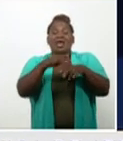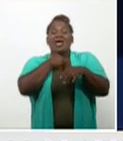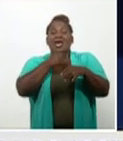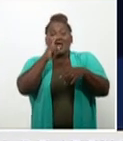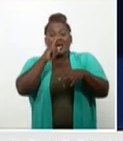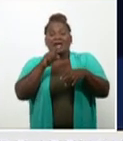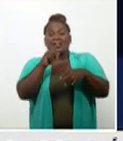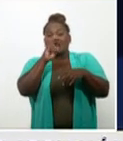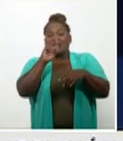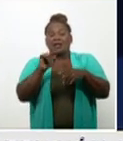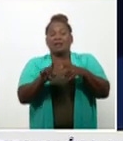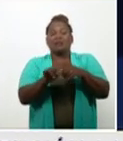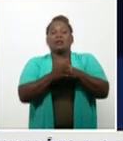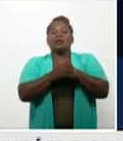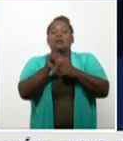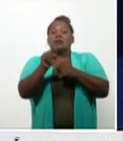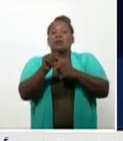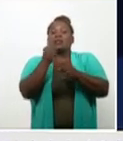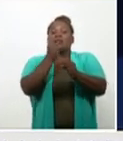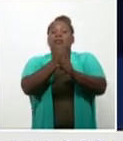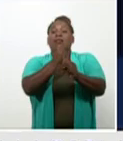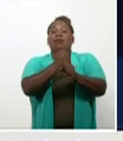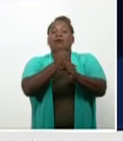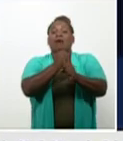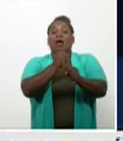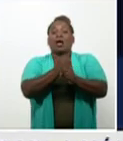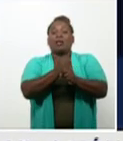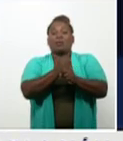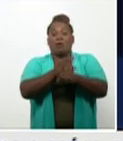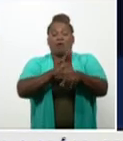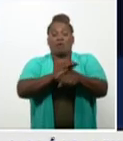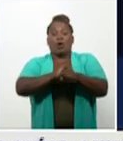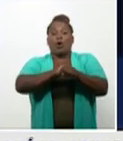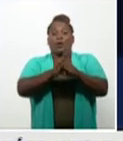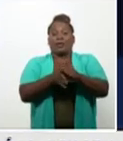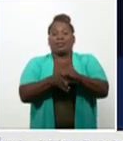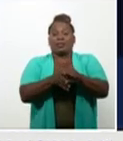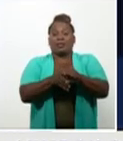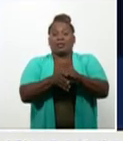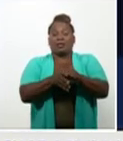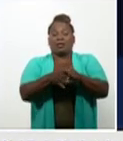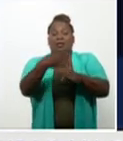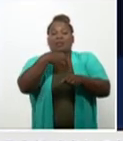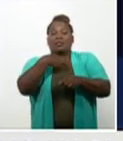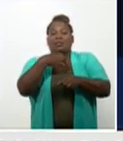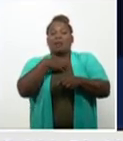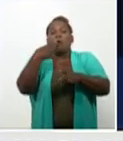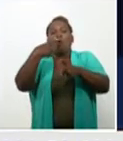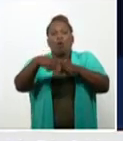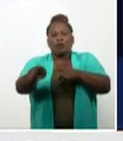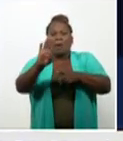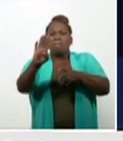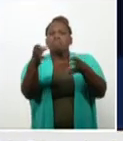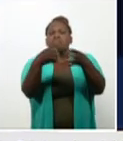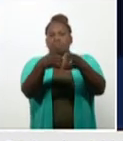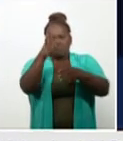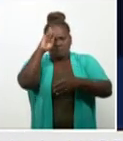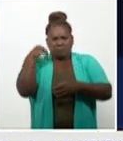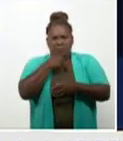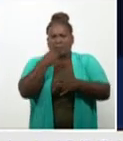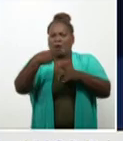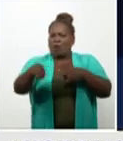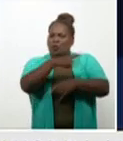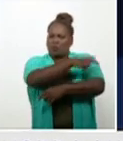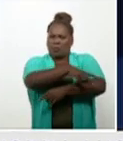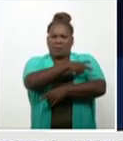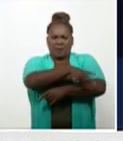que se encuentra trabajando en relación con la COVID-19, porque tenemos brigadas médicas en otros países